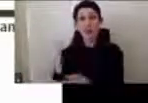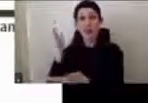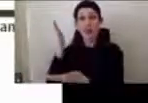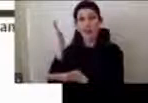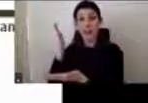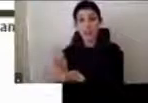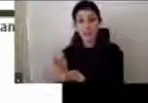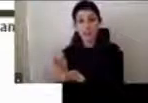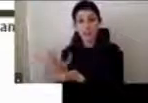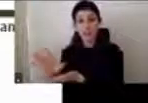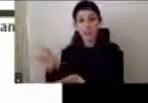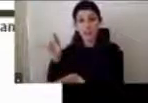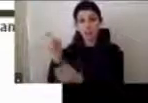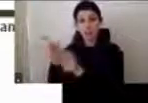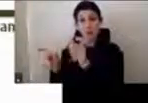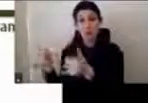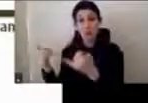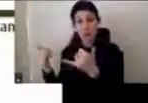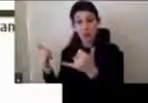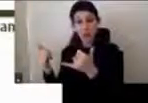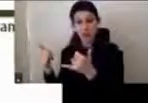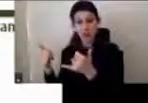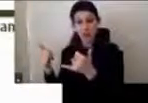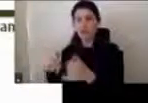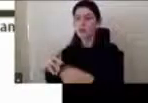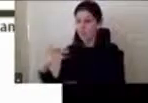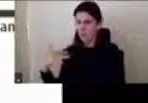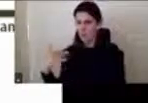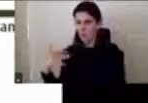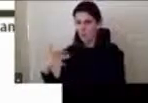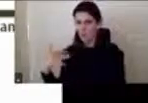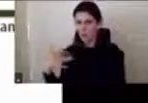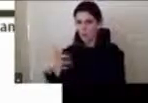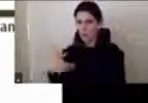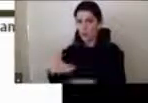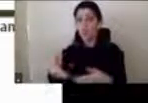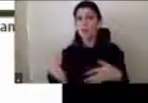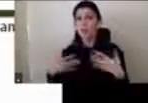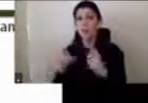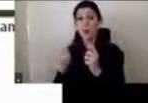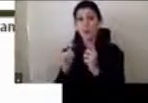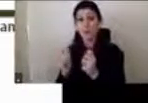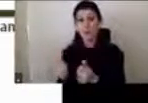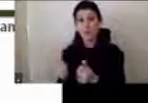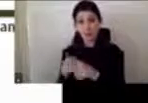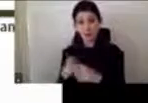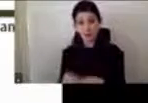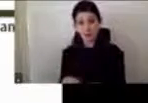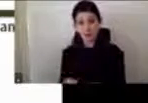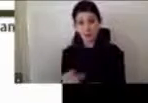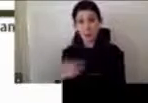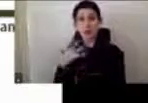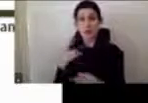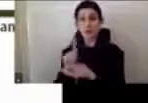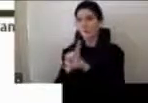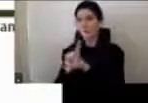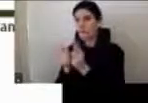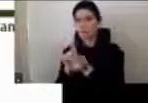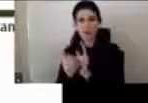cobran relevancia en el desarrollo de la partida, estimulan diversas habilidades gracias a su dinamismo y su